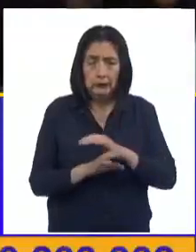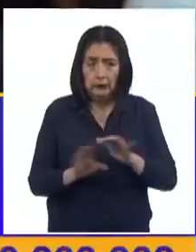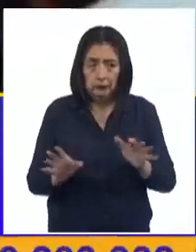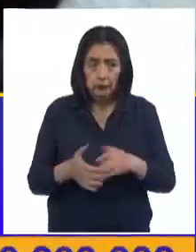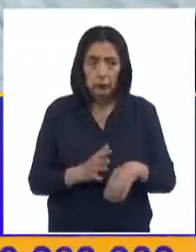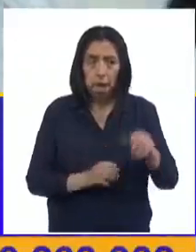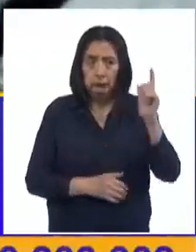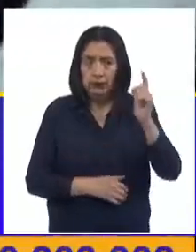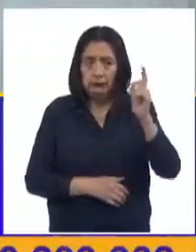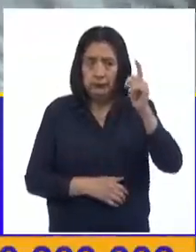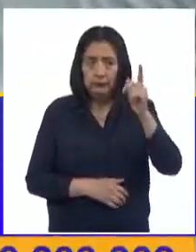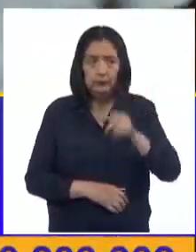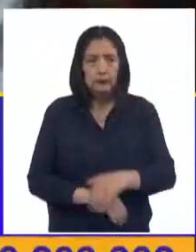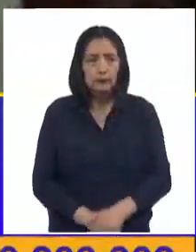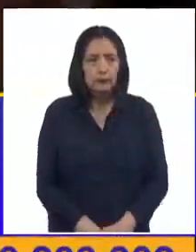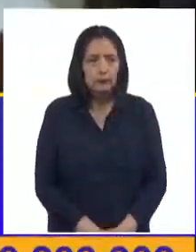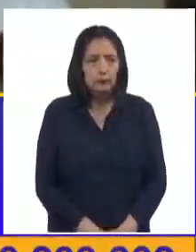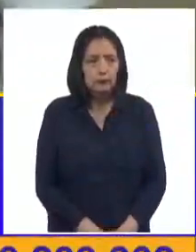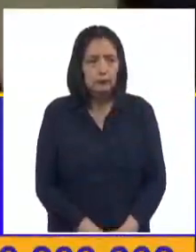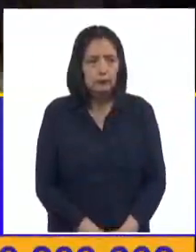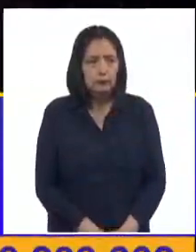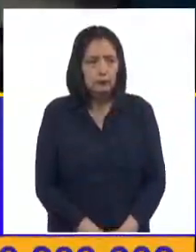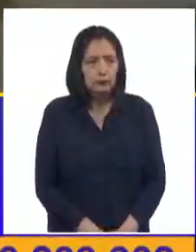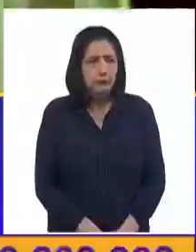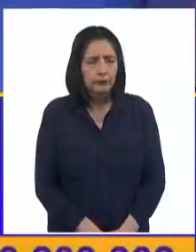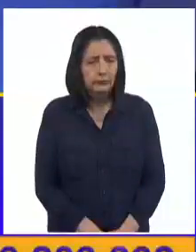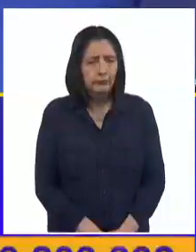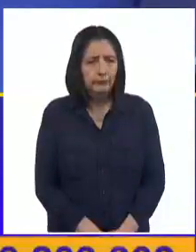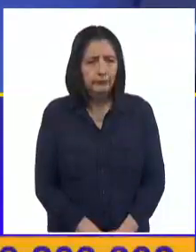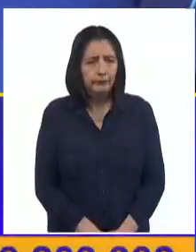con disparos al aire.